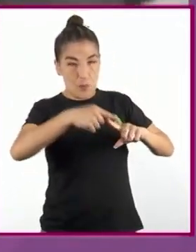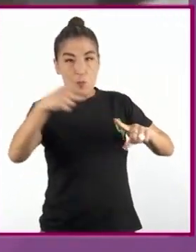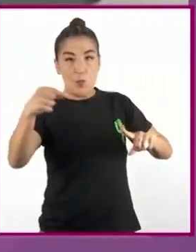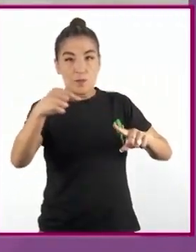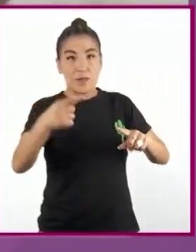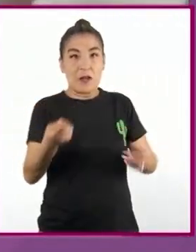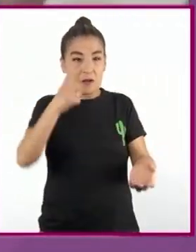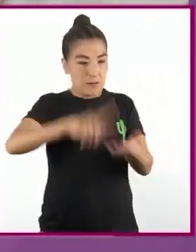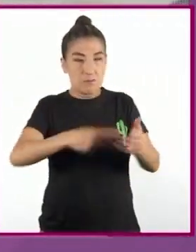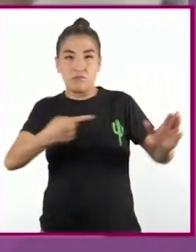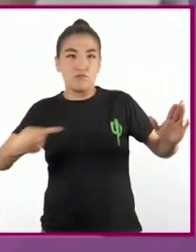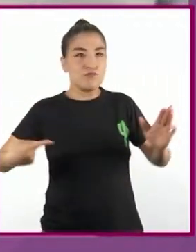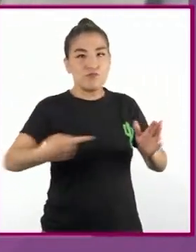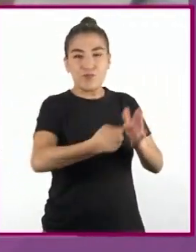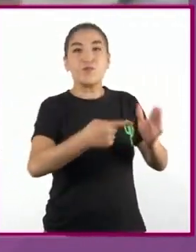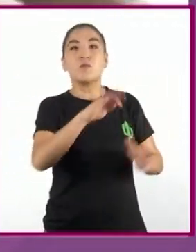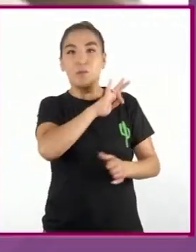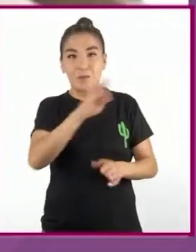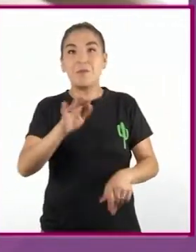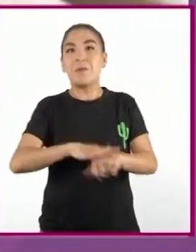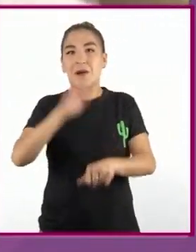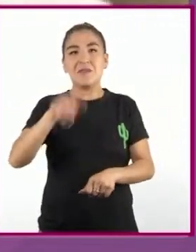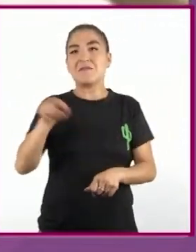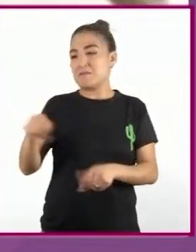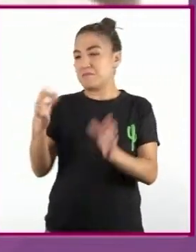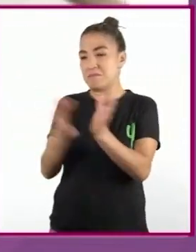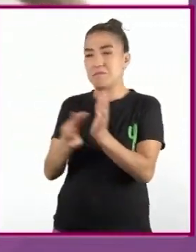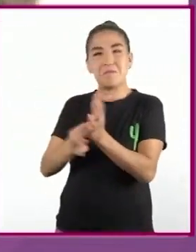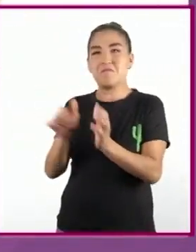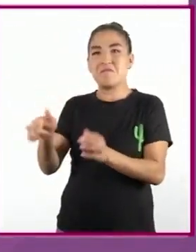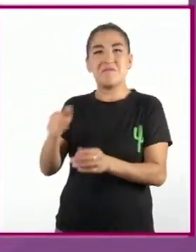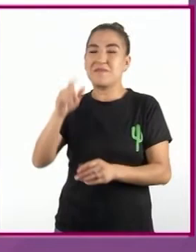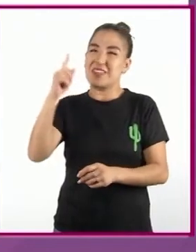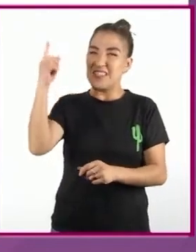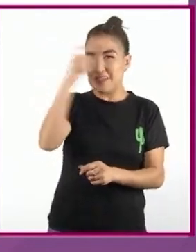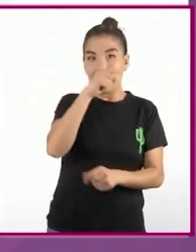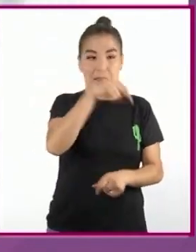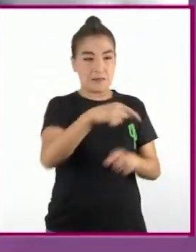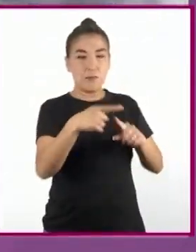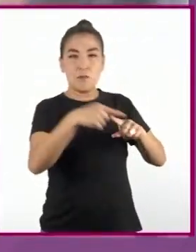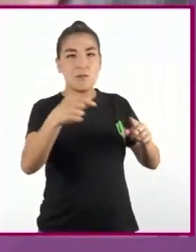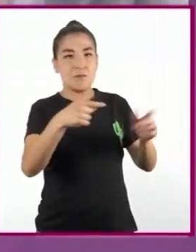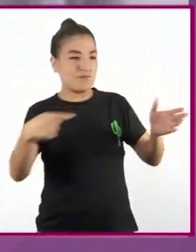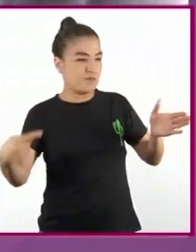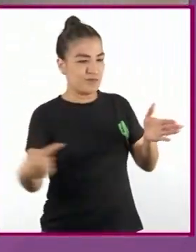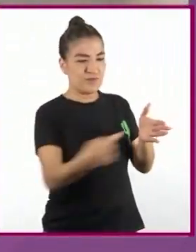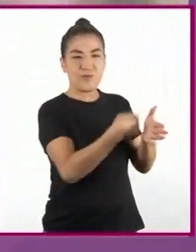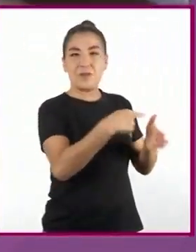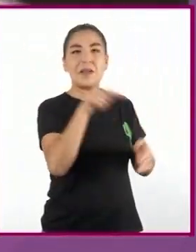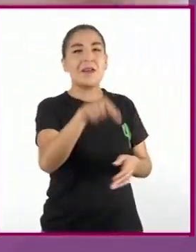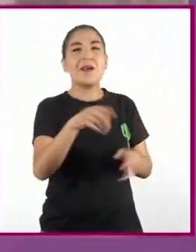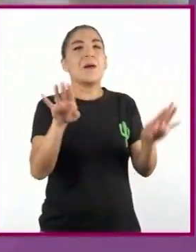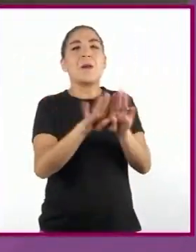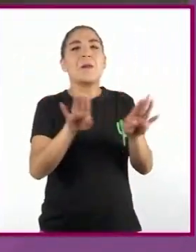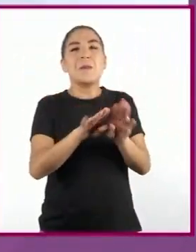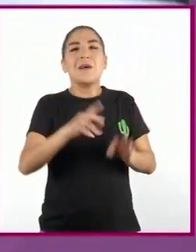penetra más que una de metal, porque no tiene fricción. Los españoles decían la obsidiana corta